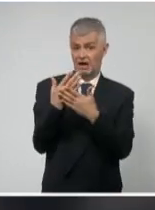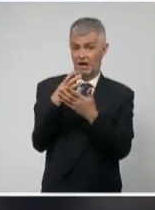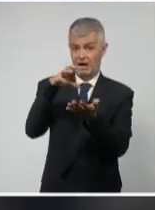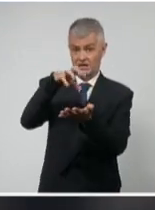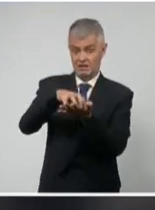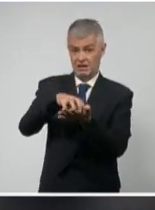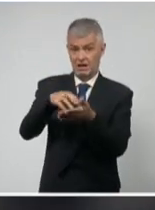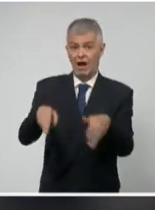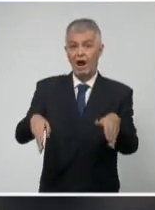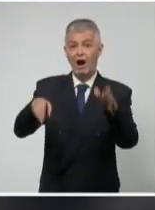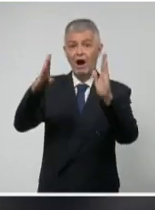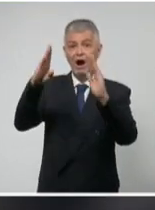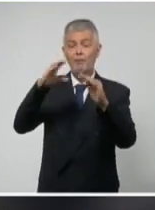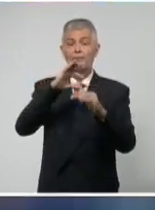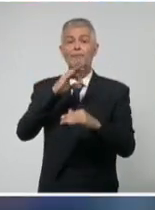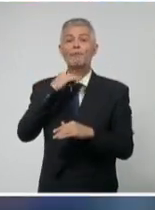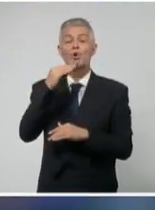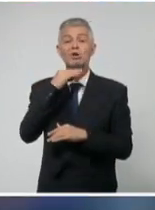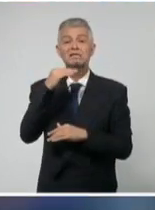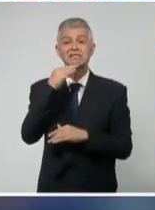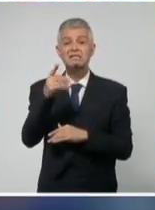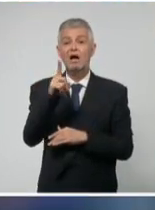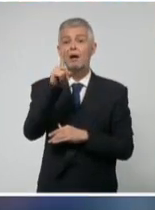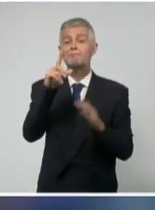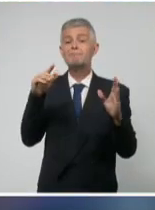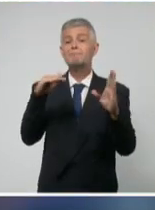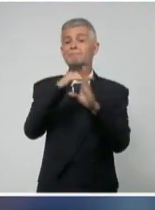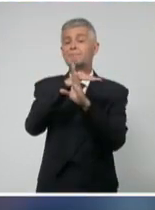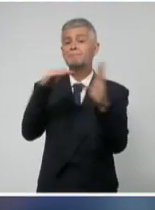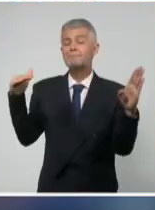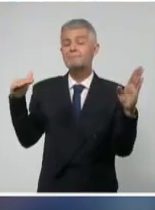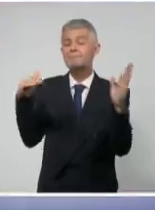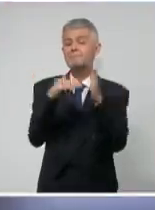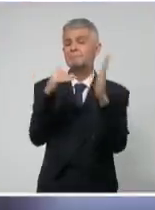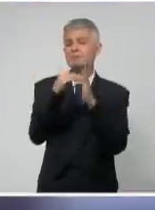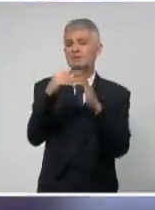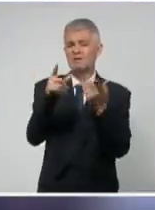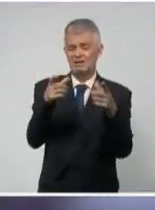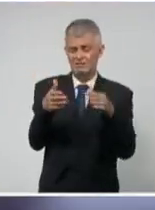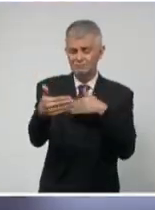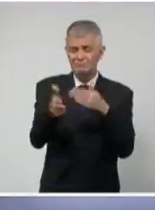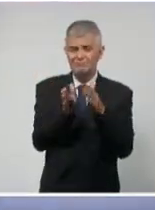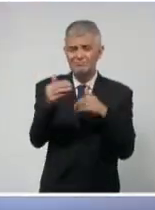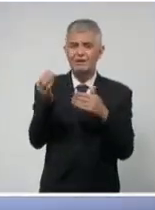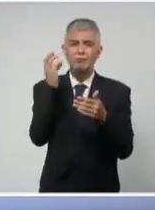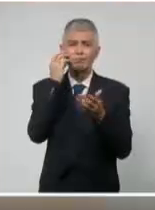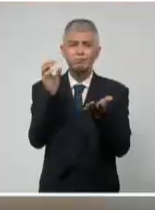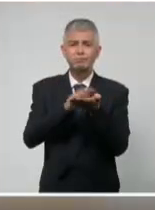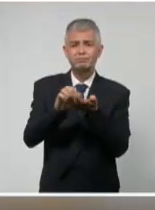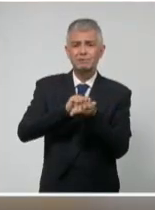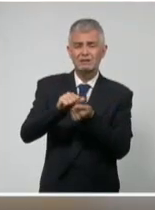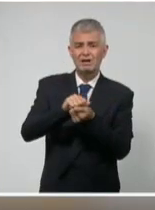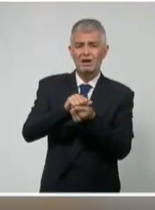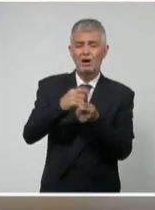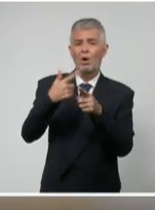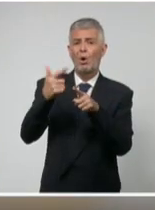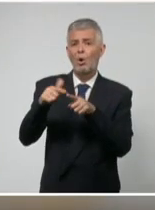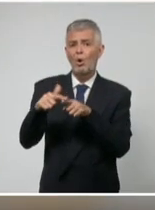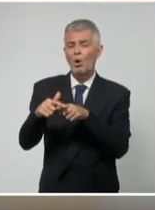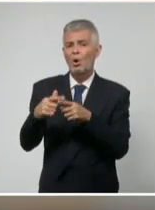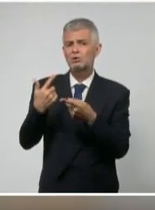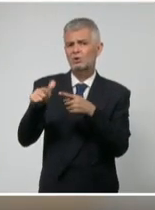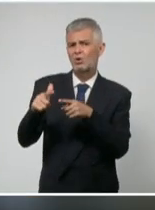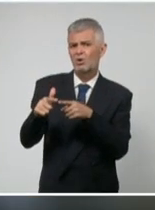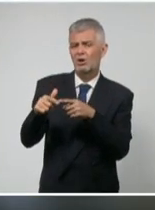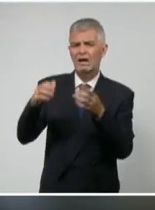de la policía recepciona más de medio millar de estuches de detergente en pequeño formato, unos 100 litros de productos para el tratamiento